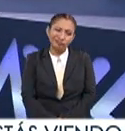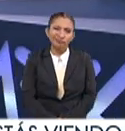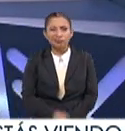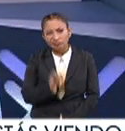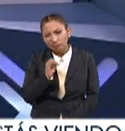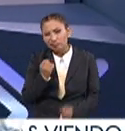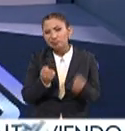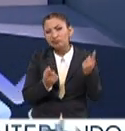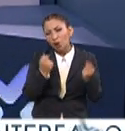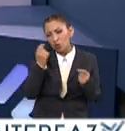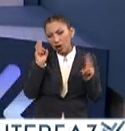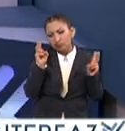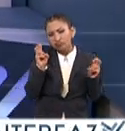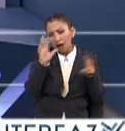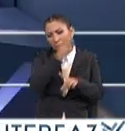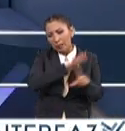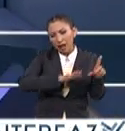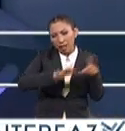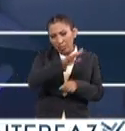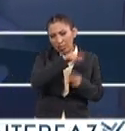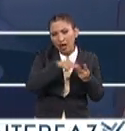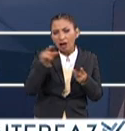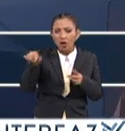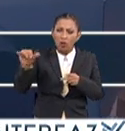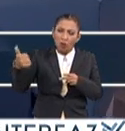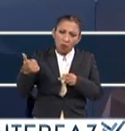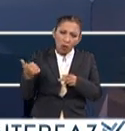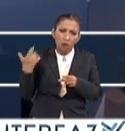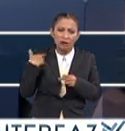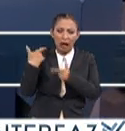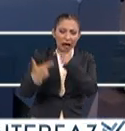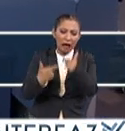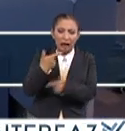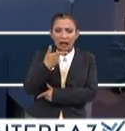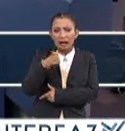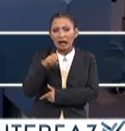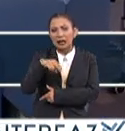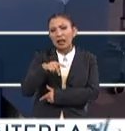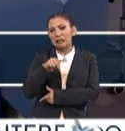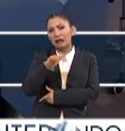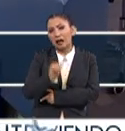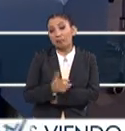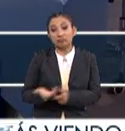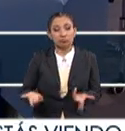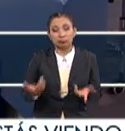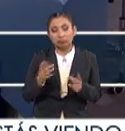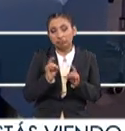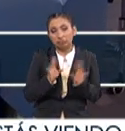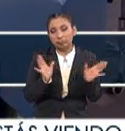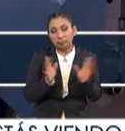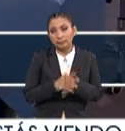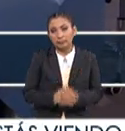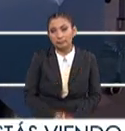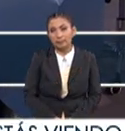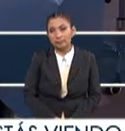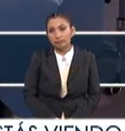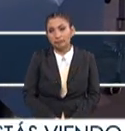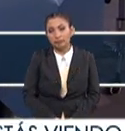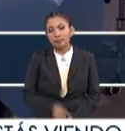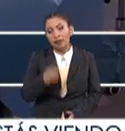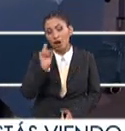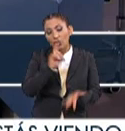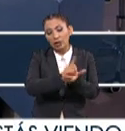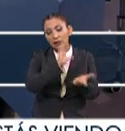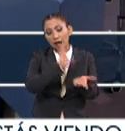Sí, algunas cuestiones ambientales, algunas cuestiones genéticas, no sé. Pero